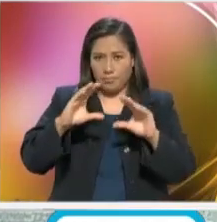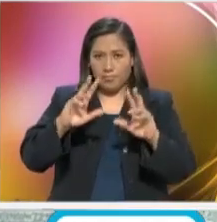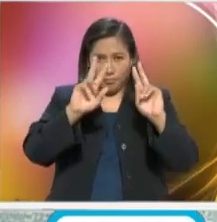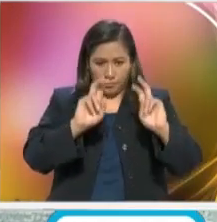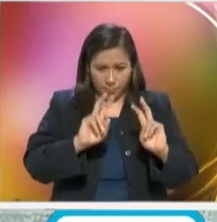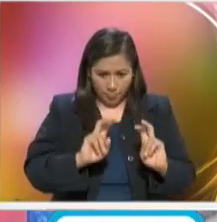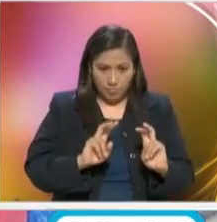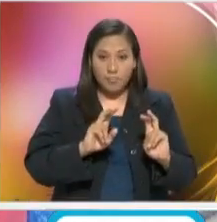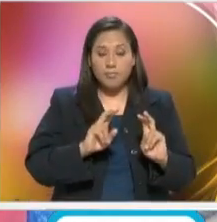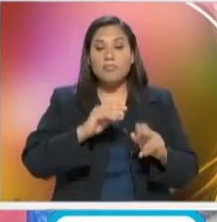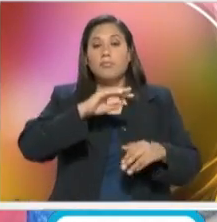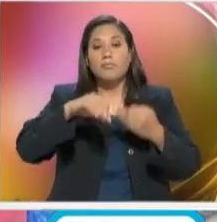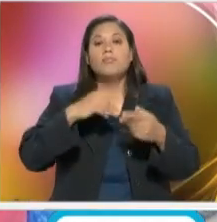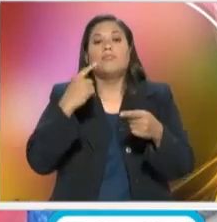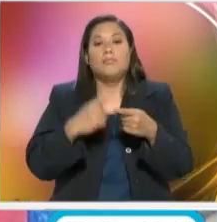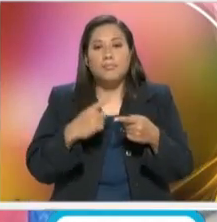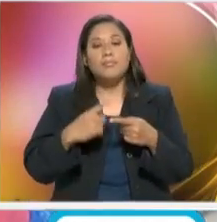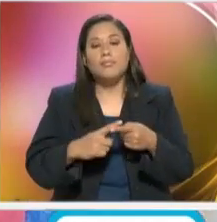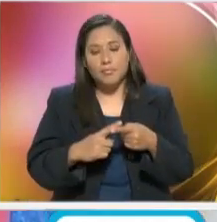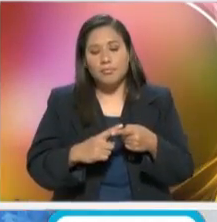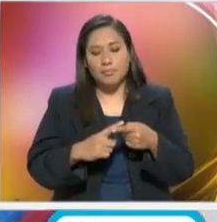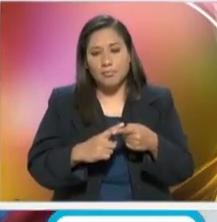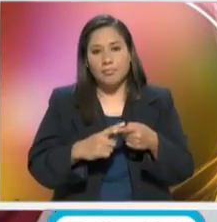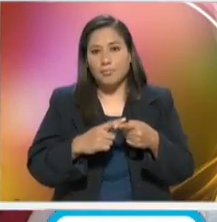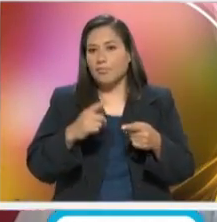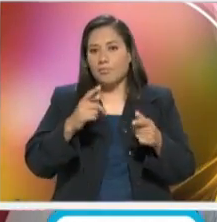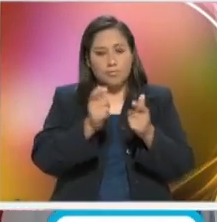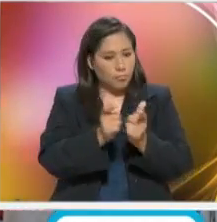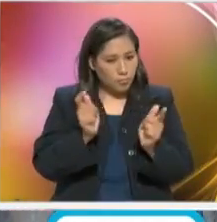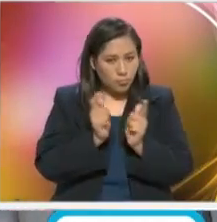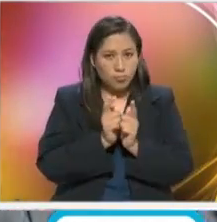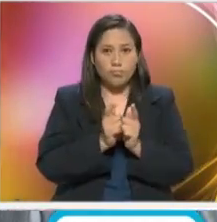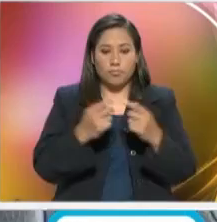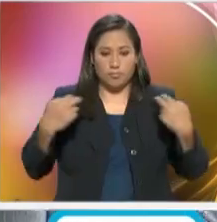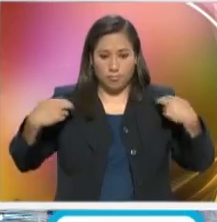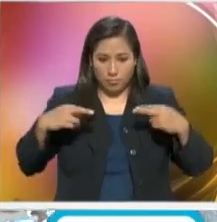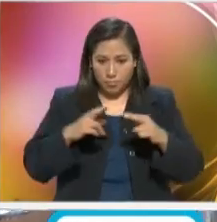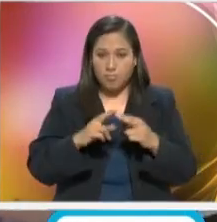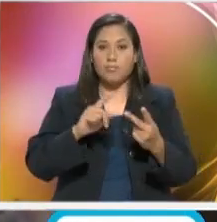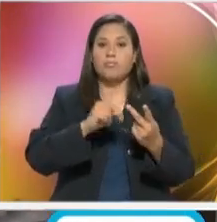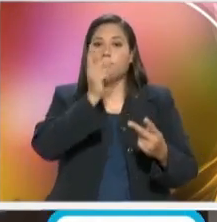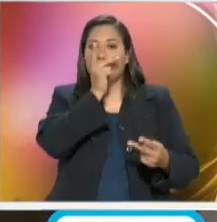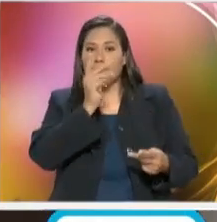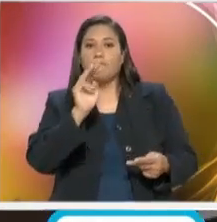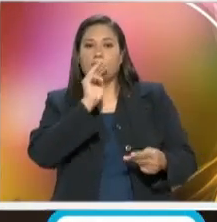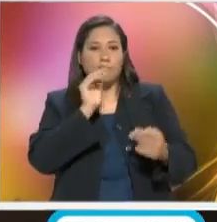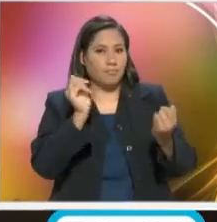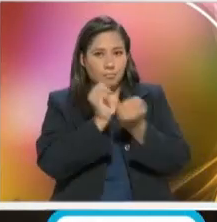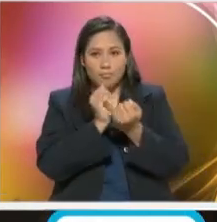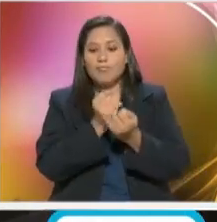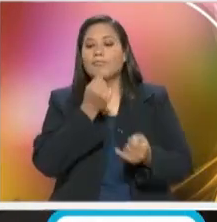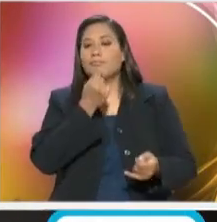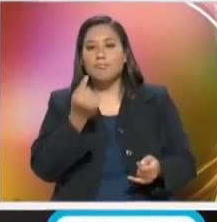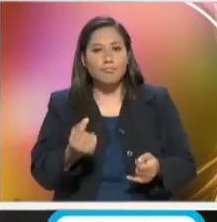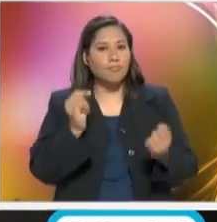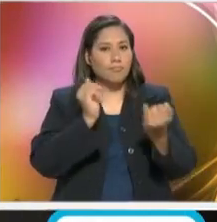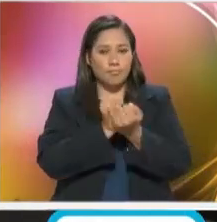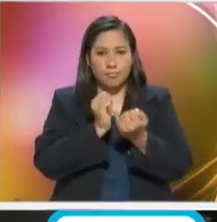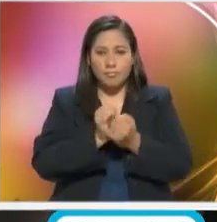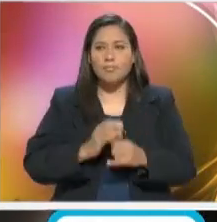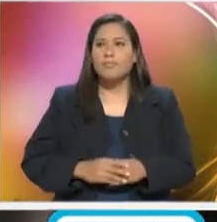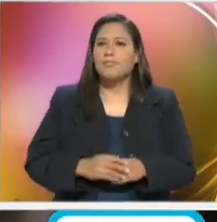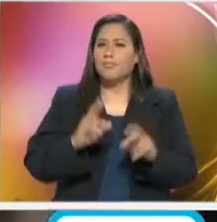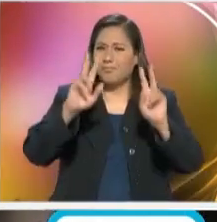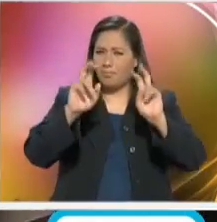estén involucrados todos los segmentos de la sociedad, maestros y padres de familia. Hablando precisamente del tema de